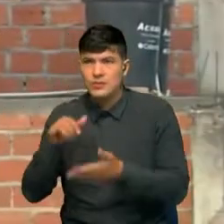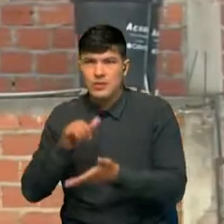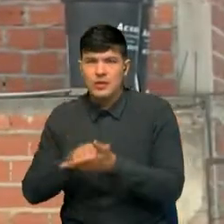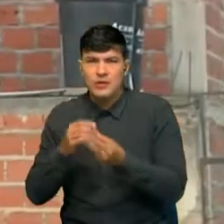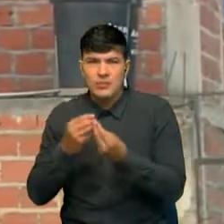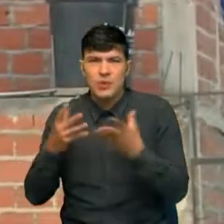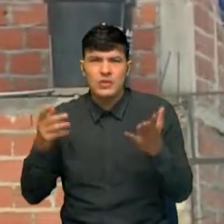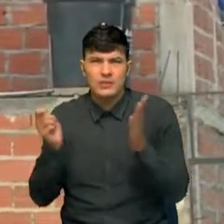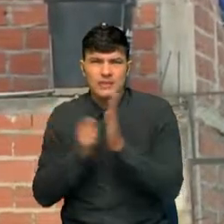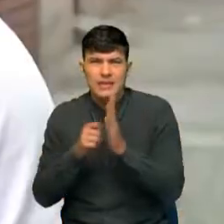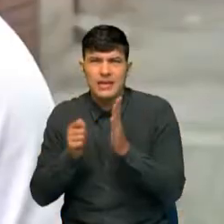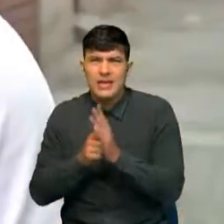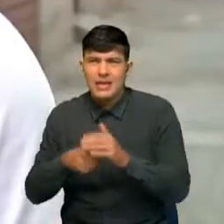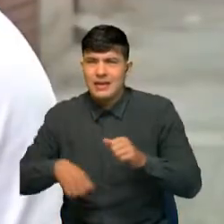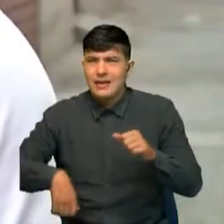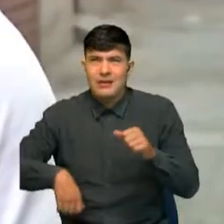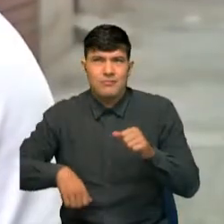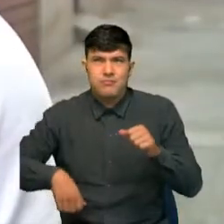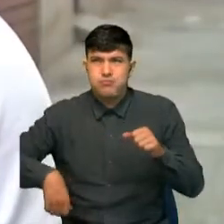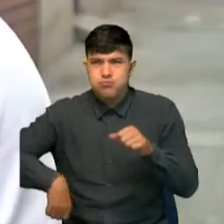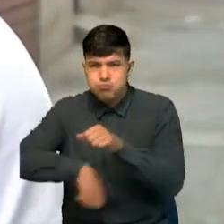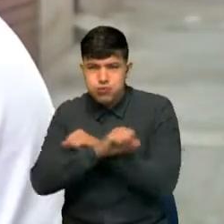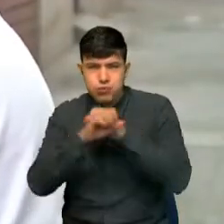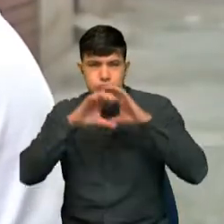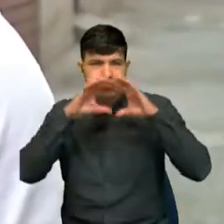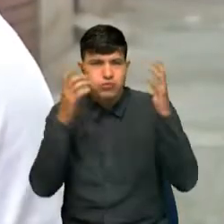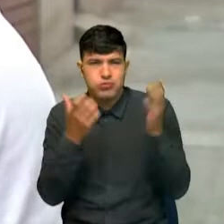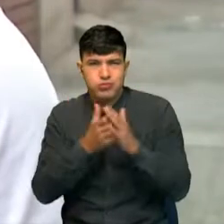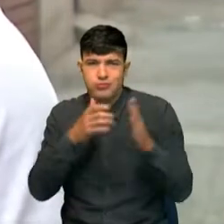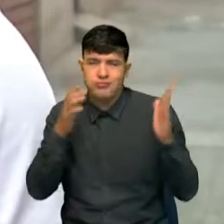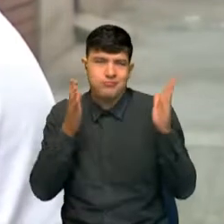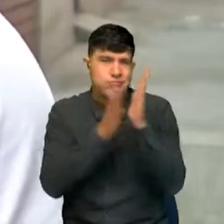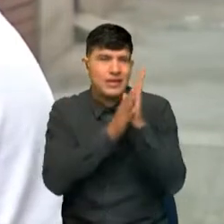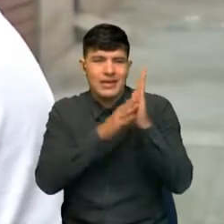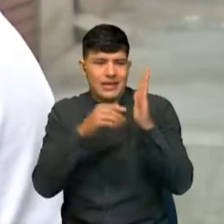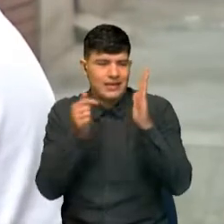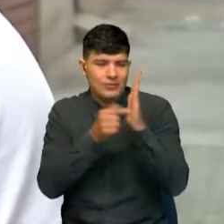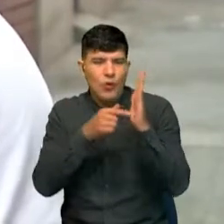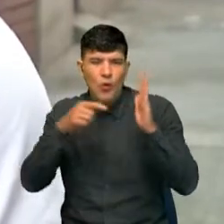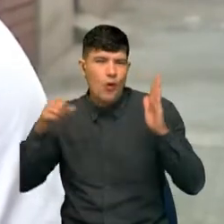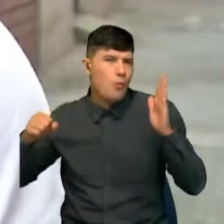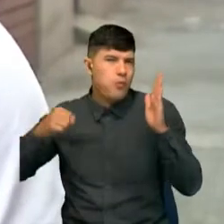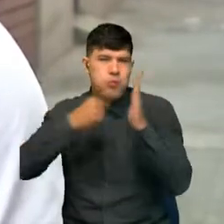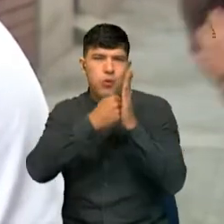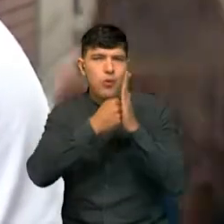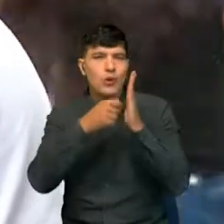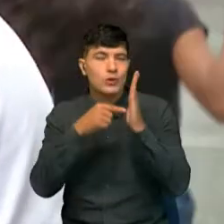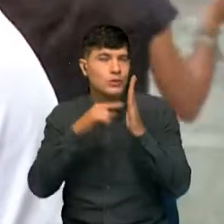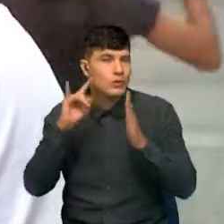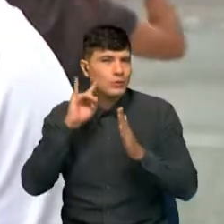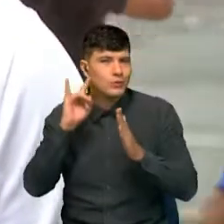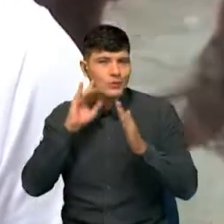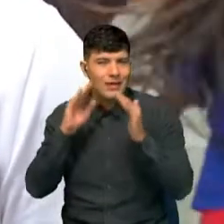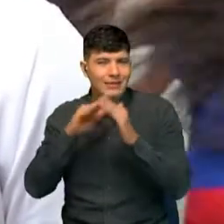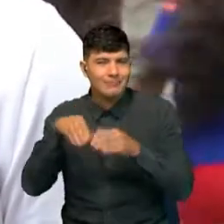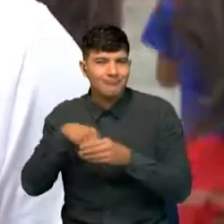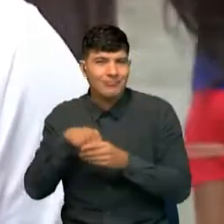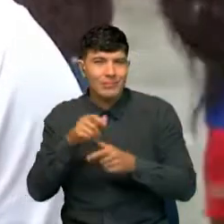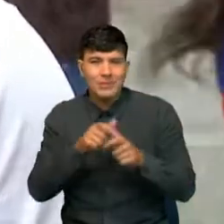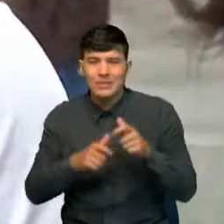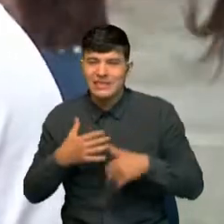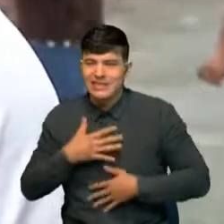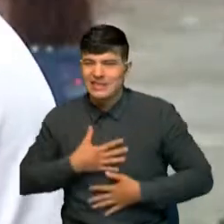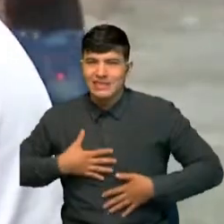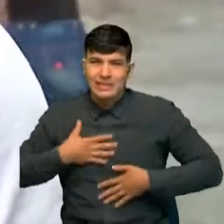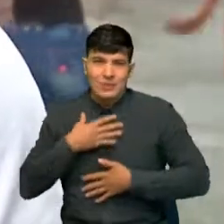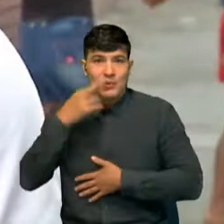que golpean las casas. Entonces siempre ha sido la problemática de toda la vida acá en la comunidad. Entonces lo que queremos